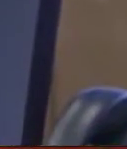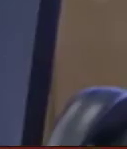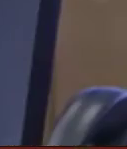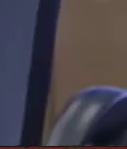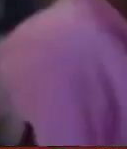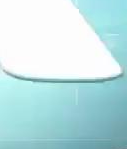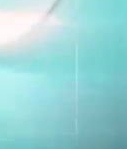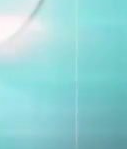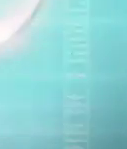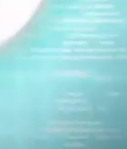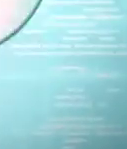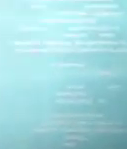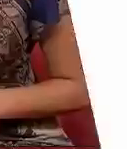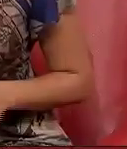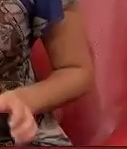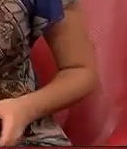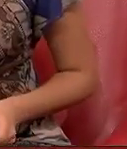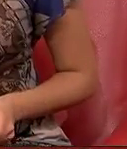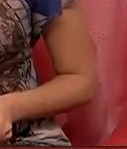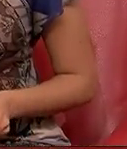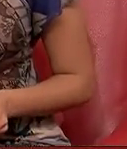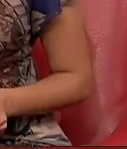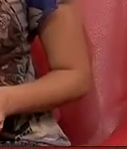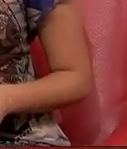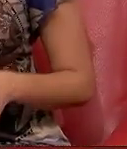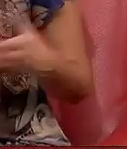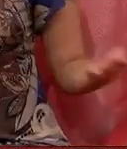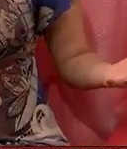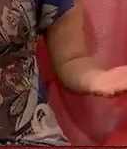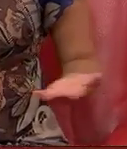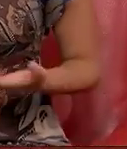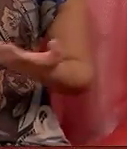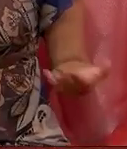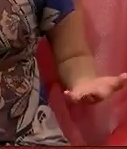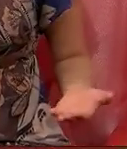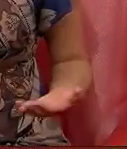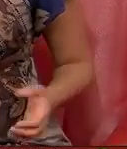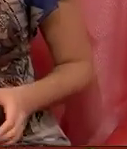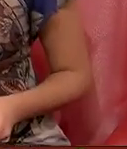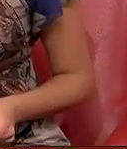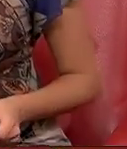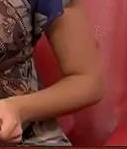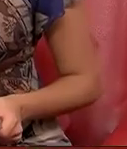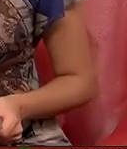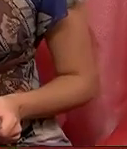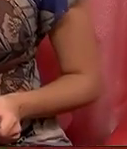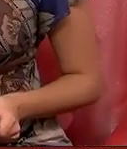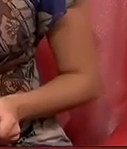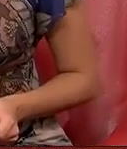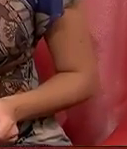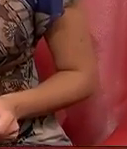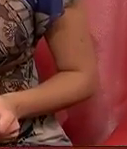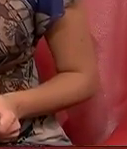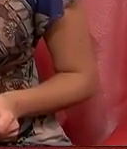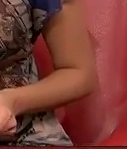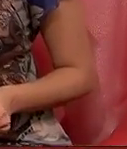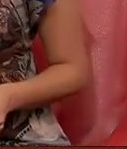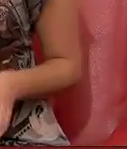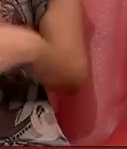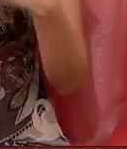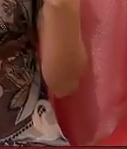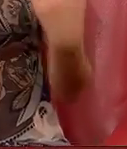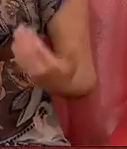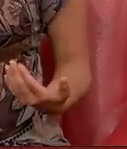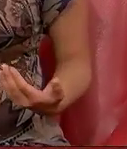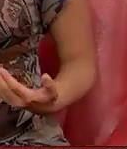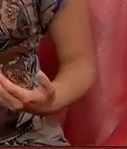que era necesario activar y desactivar el modo avión. Dijeron que pues se disculparon por esta molestia, pero muchos incluso pidieron que